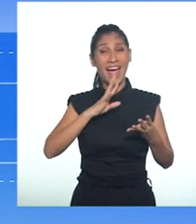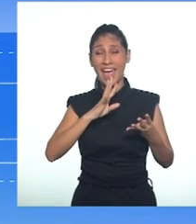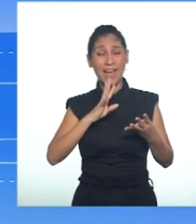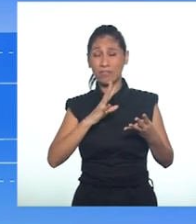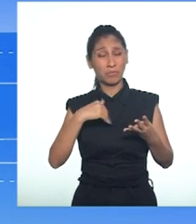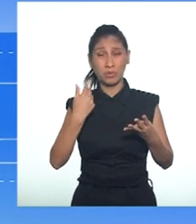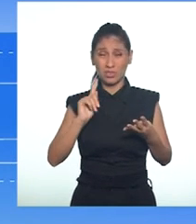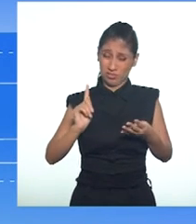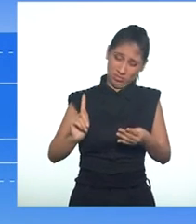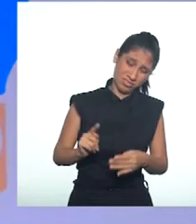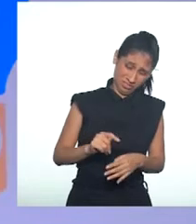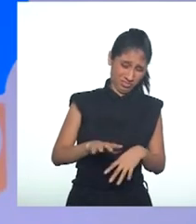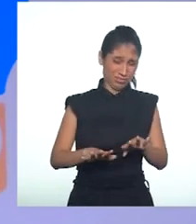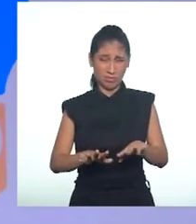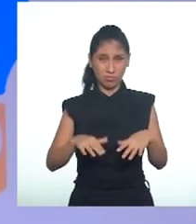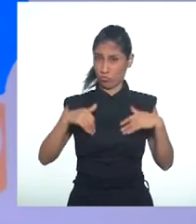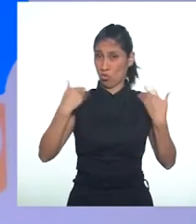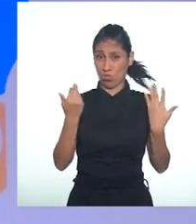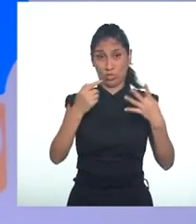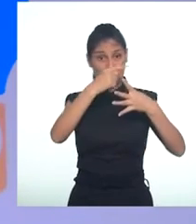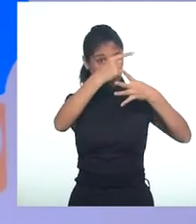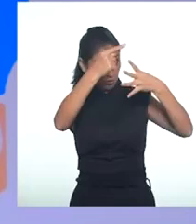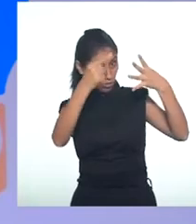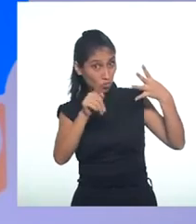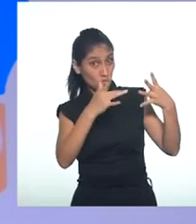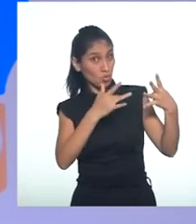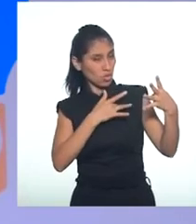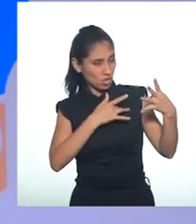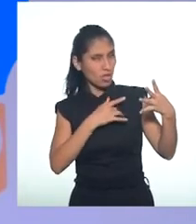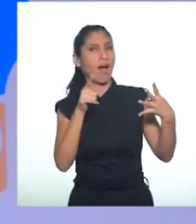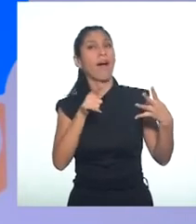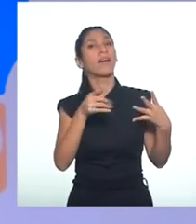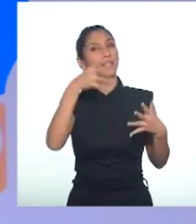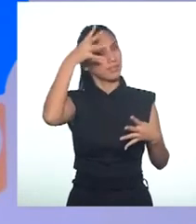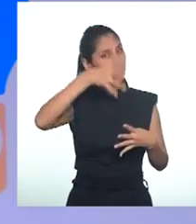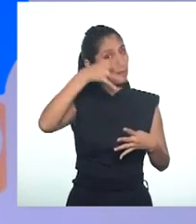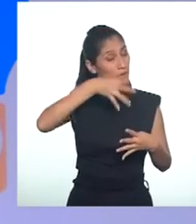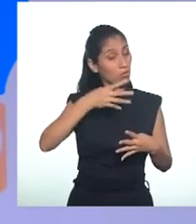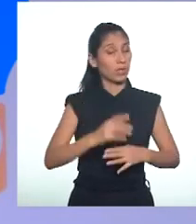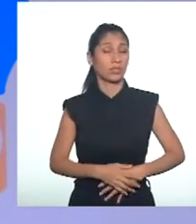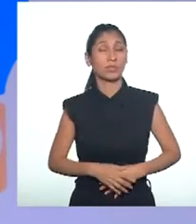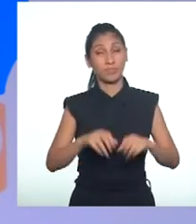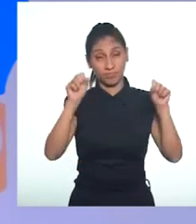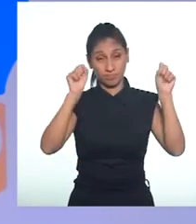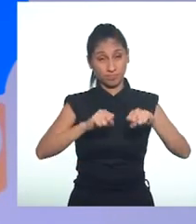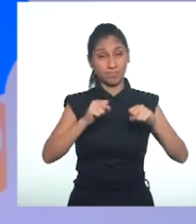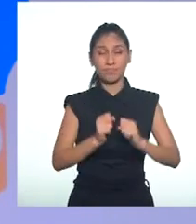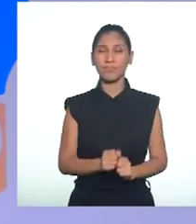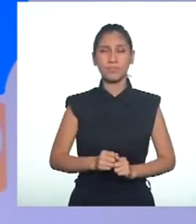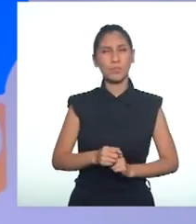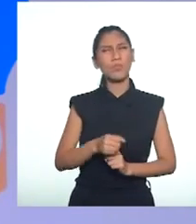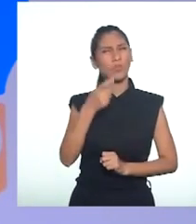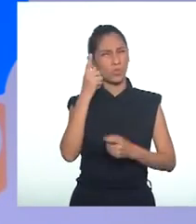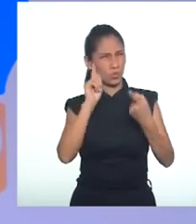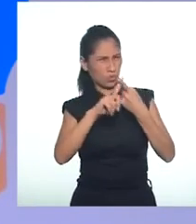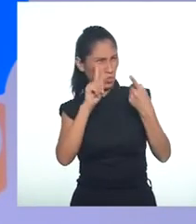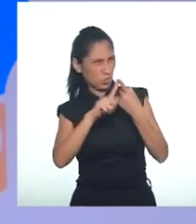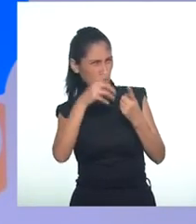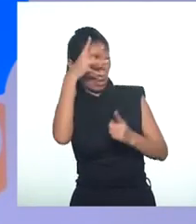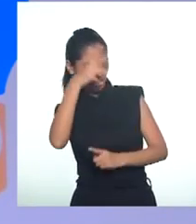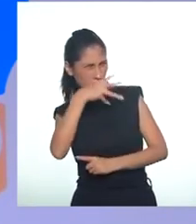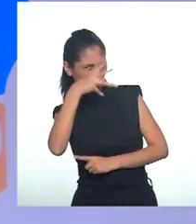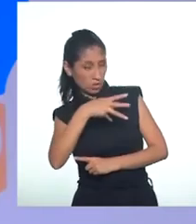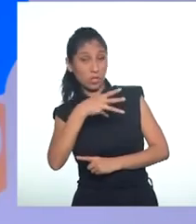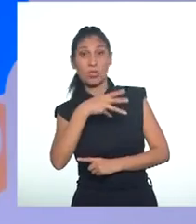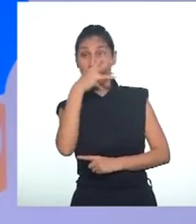hablar o moverse. El Estado peruano adquirió dos tipos de pruebas para diagnosticar la enfermedad del COVID-19. Una